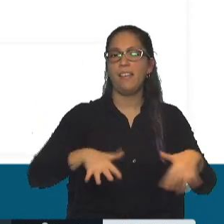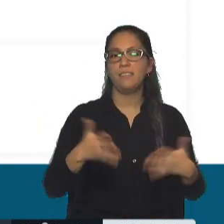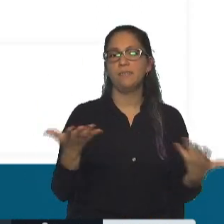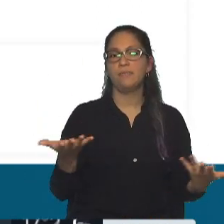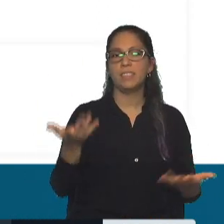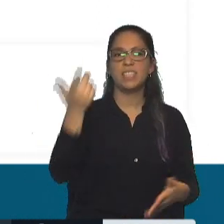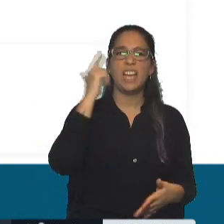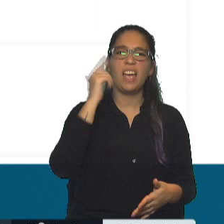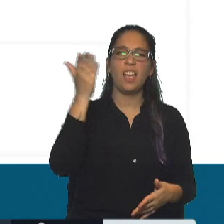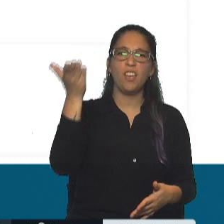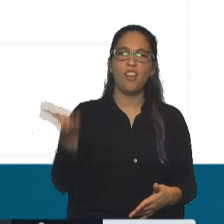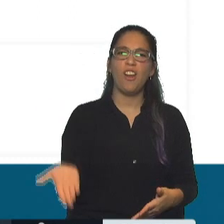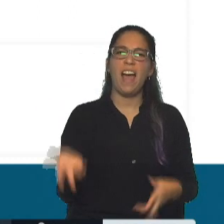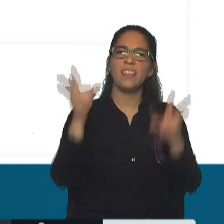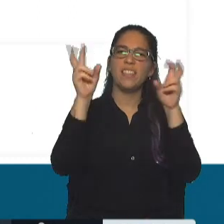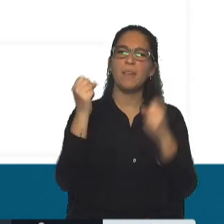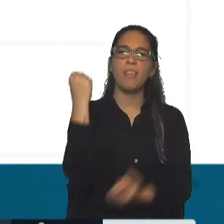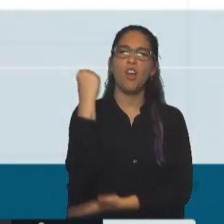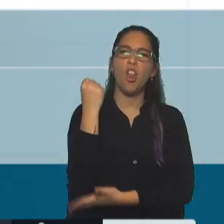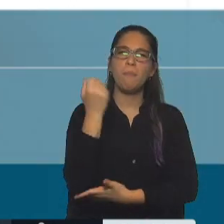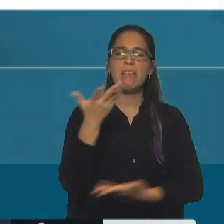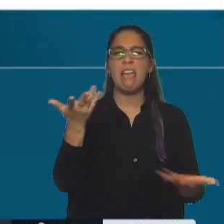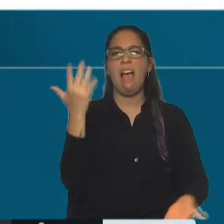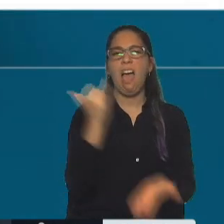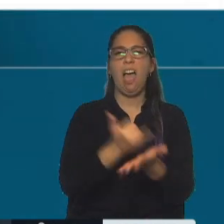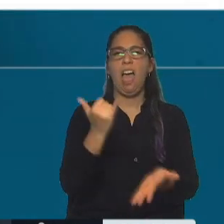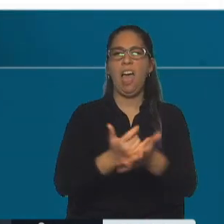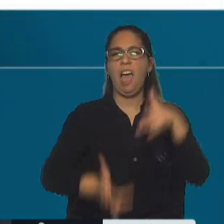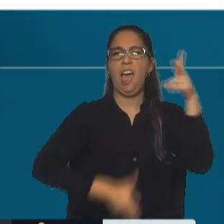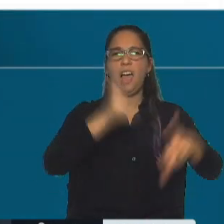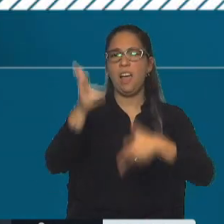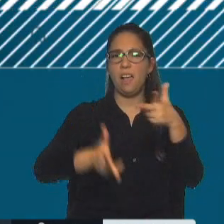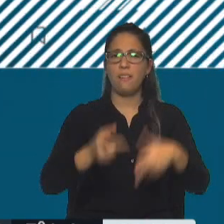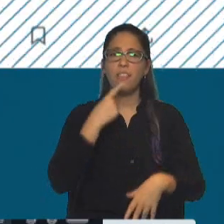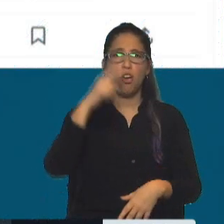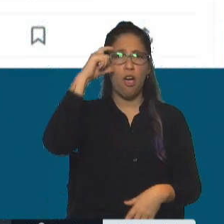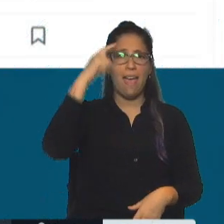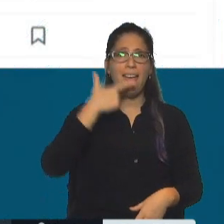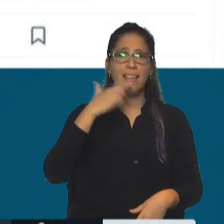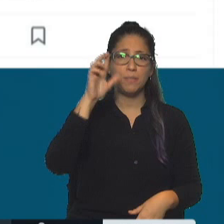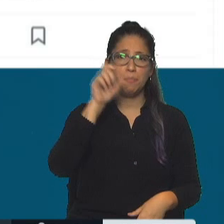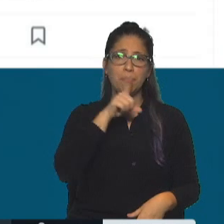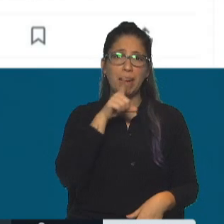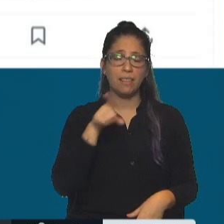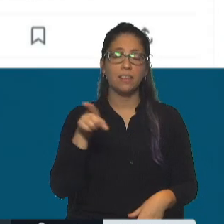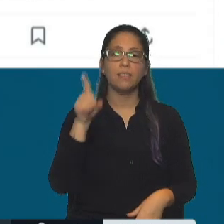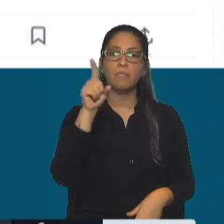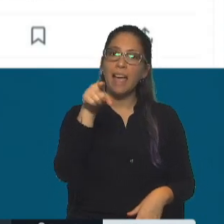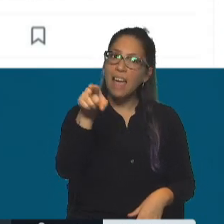supina que Cristina en economía, qué manera de decir estupideces, dice José Luis Esper. Insisto, esto es tratar también